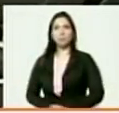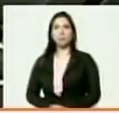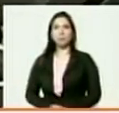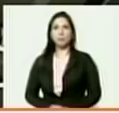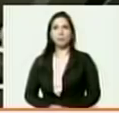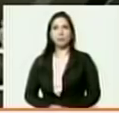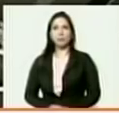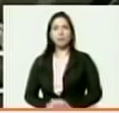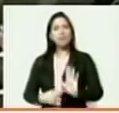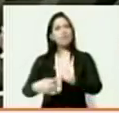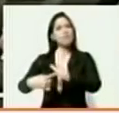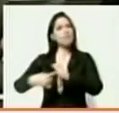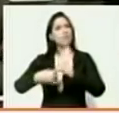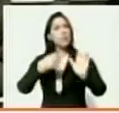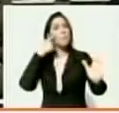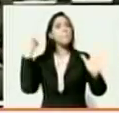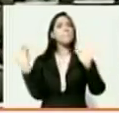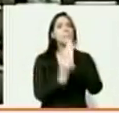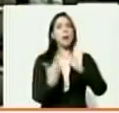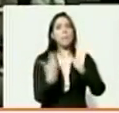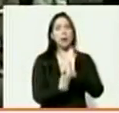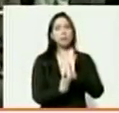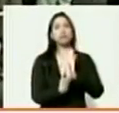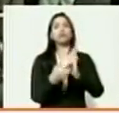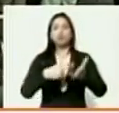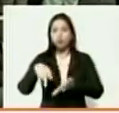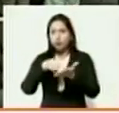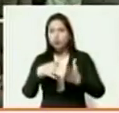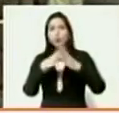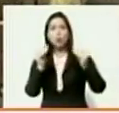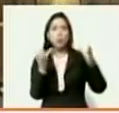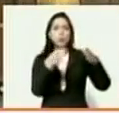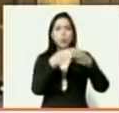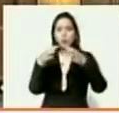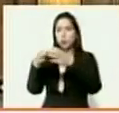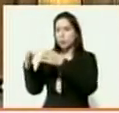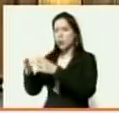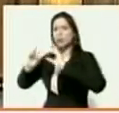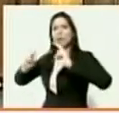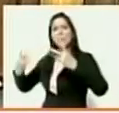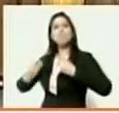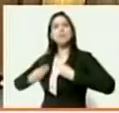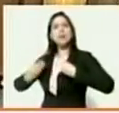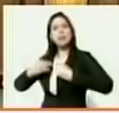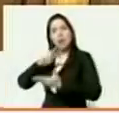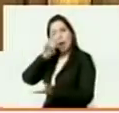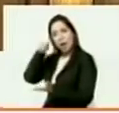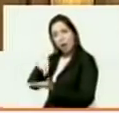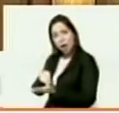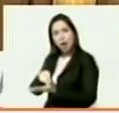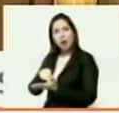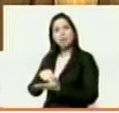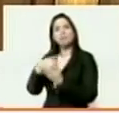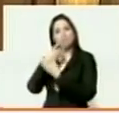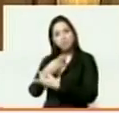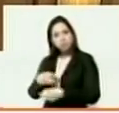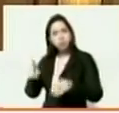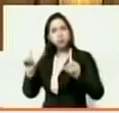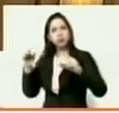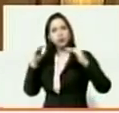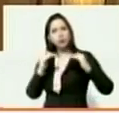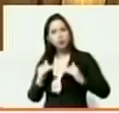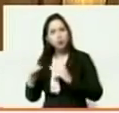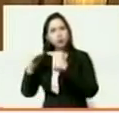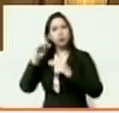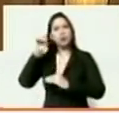Como muestra y evidencia de la participación de todos los sectores en el ámbito de la vida nacional, la democracia e igualmente